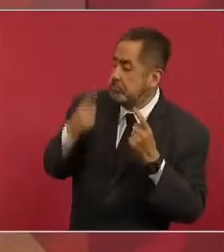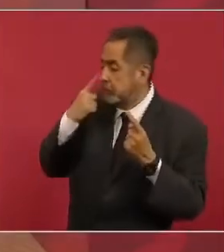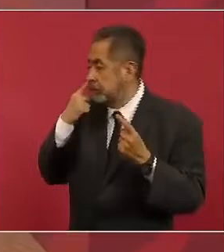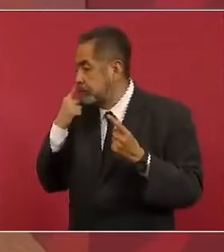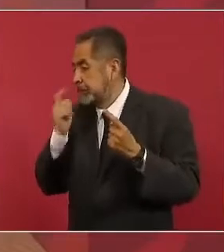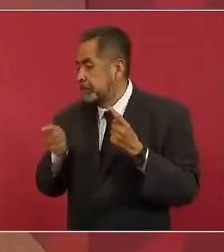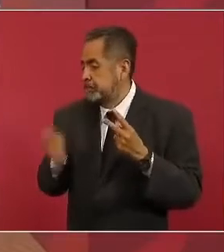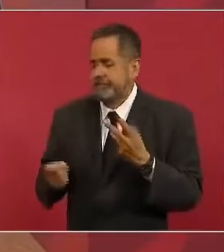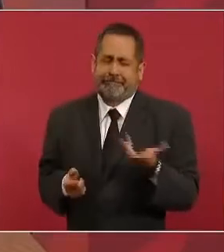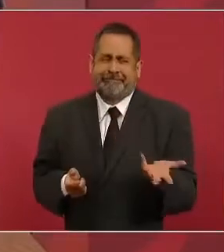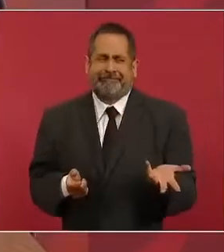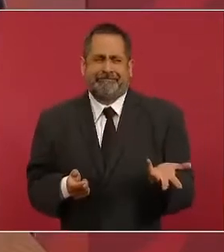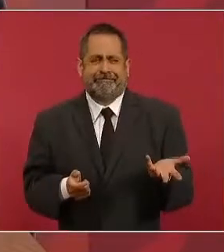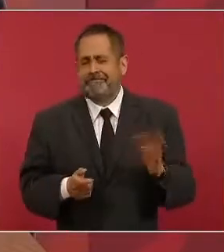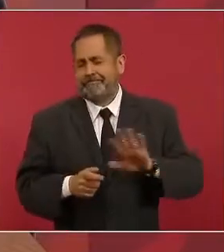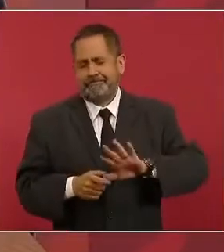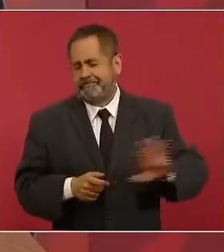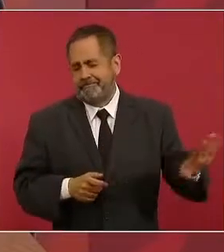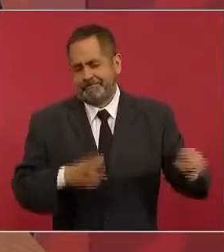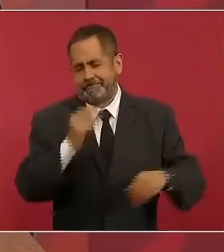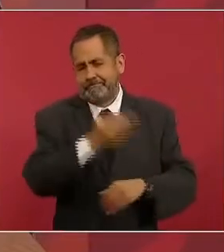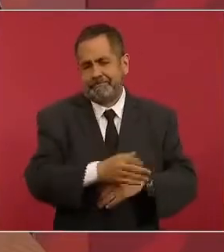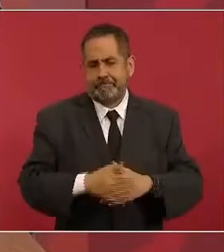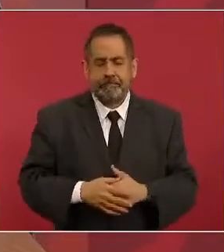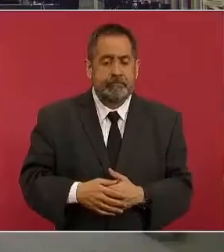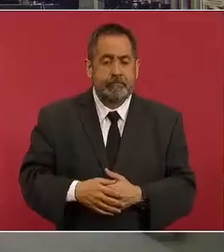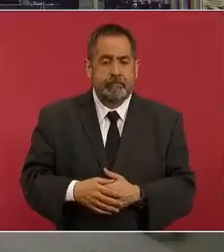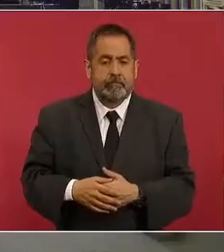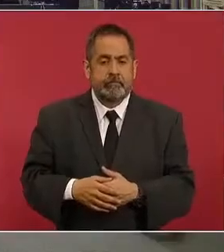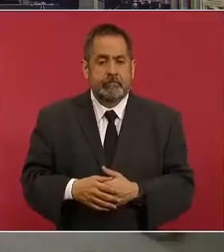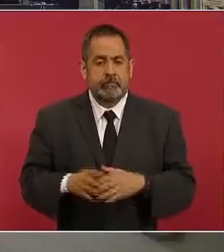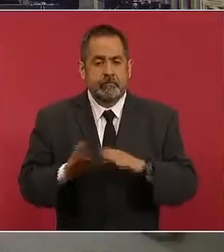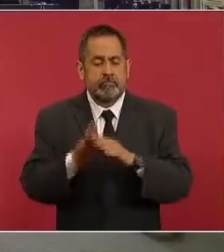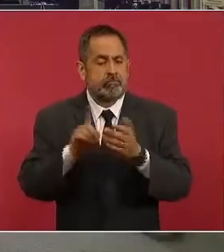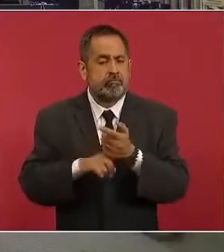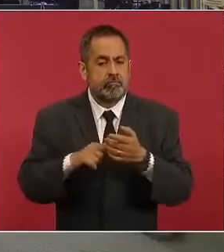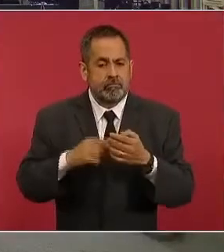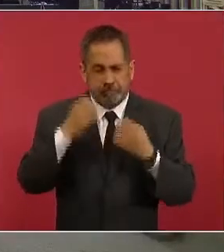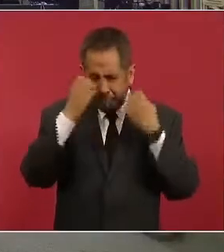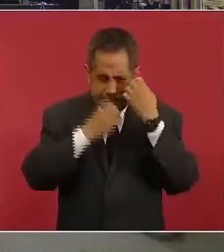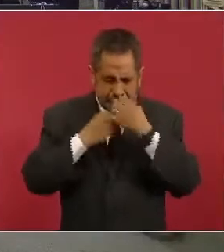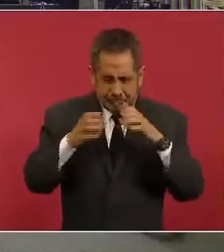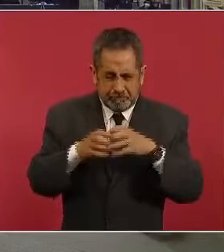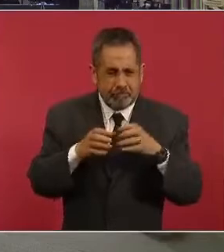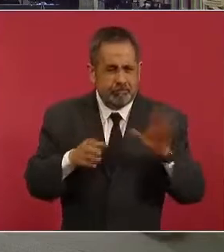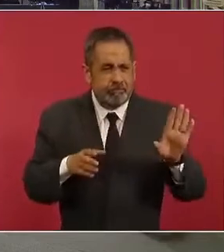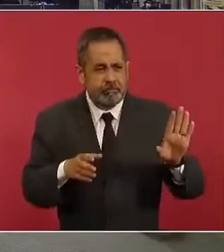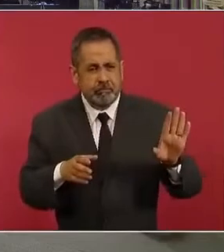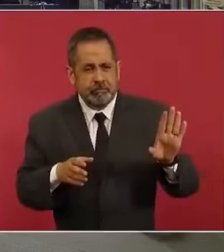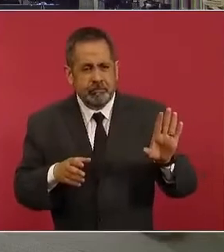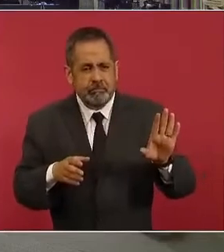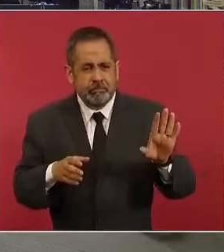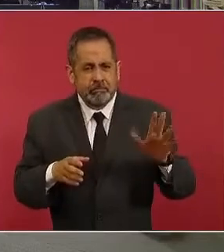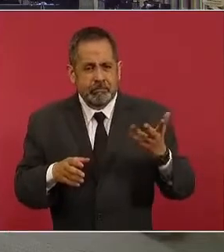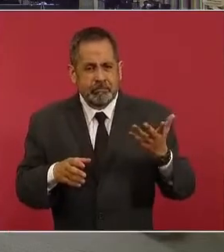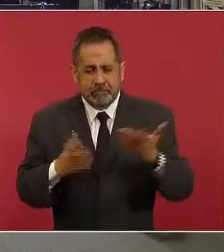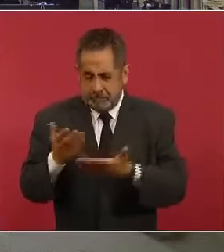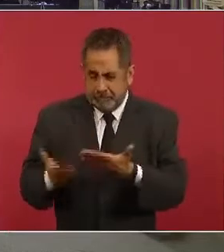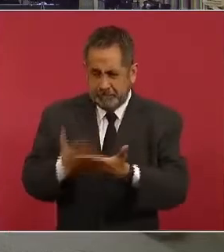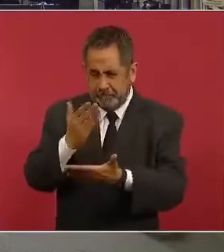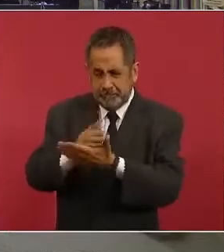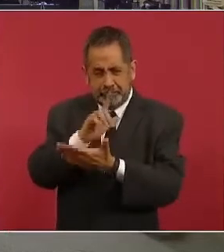nuestra actuación. En todo caso, el grupo de revisión sería externo, no tendría ningún involucramiento con la reforma que usted